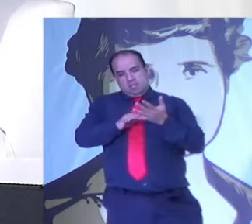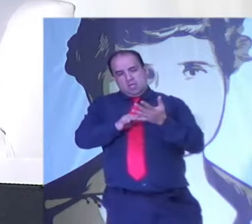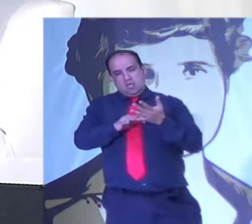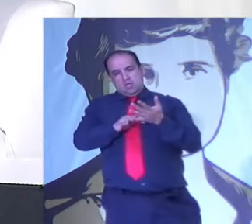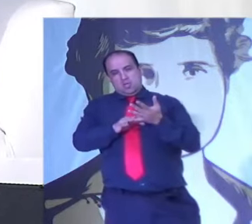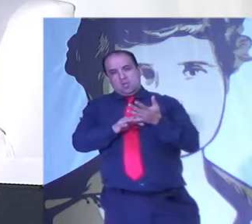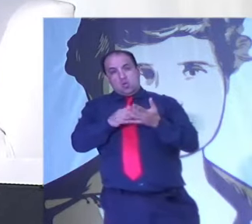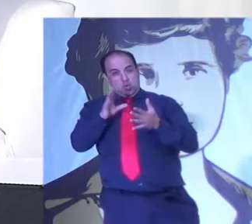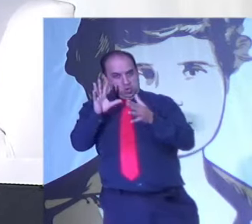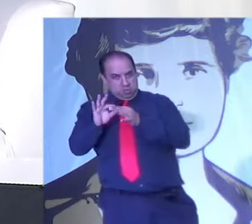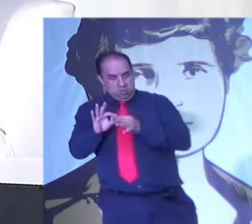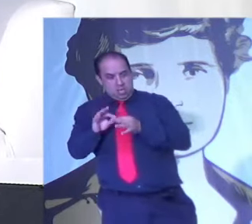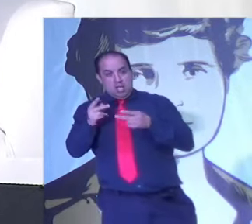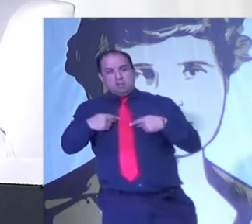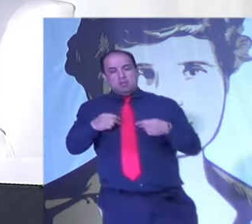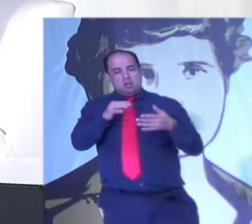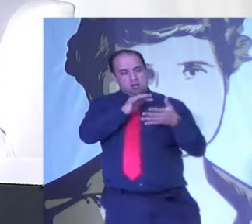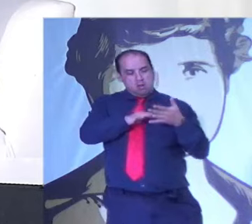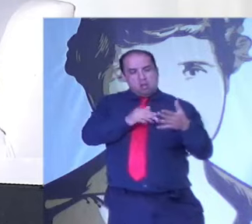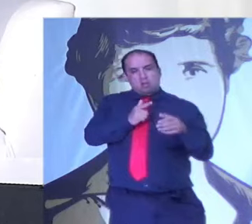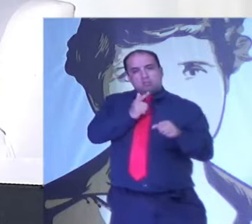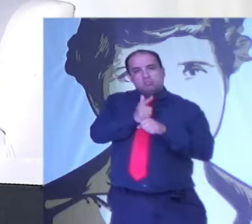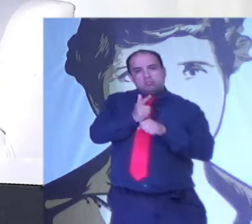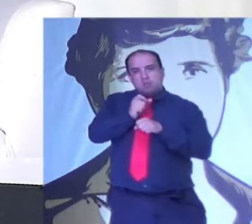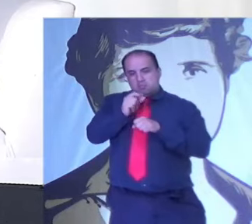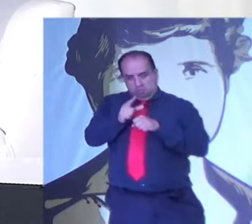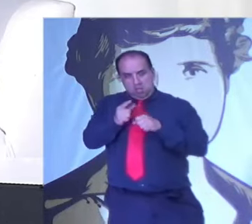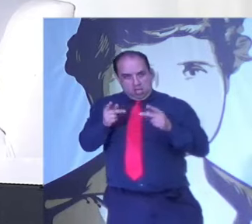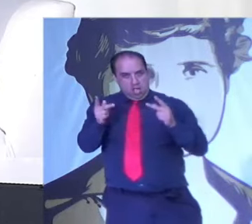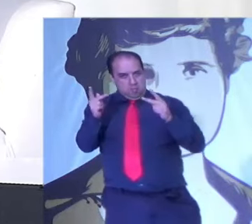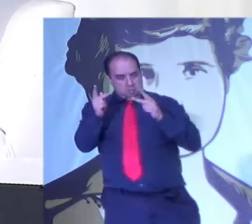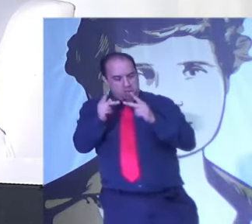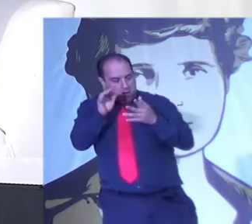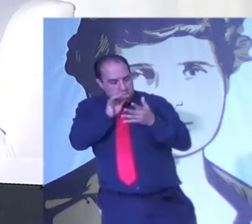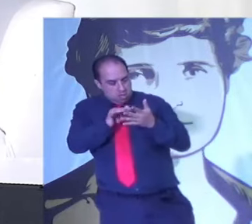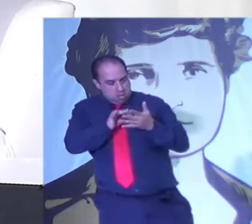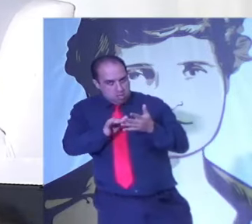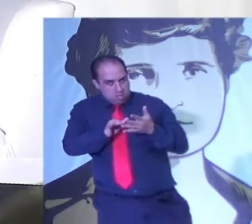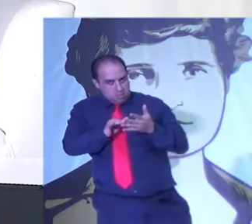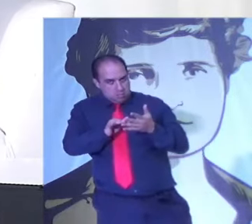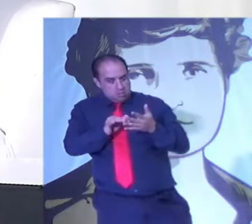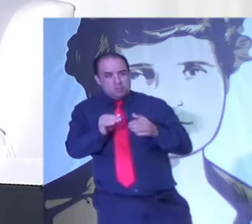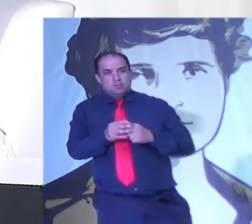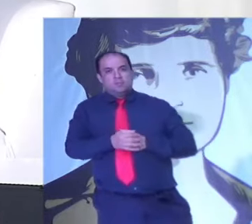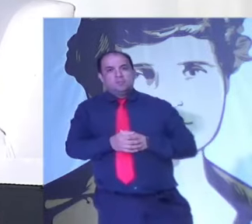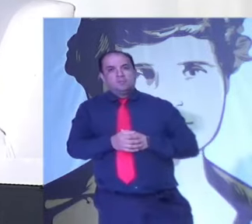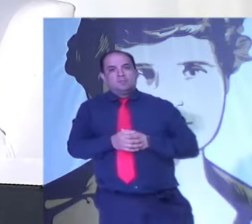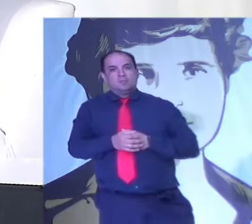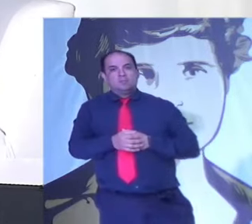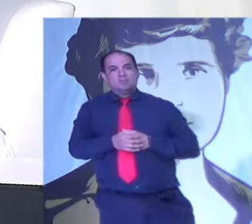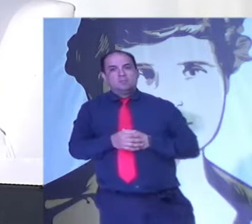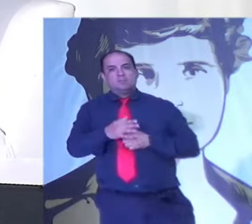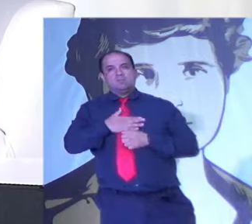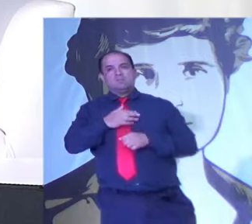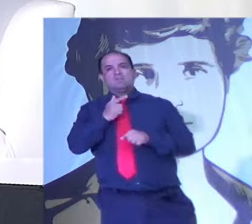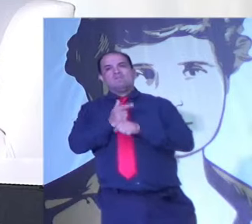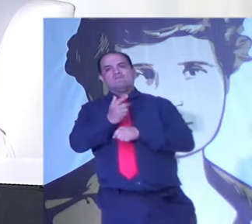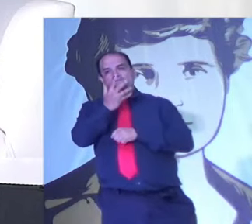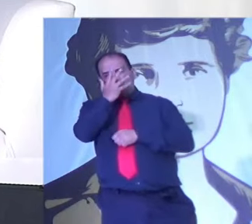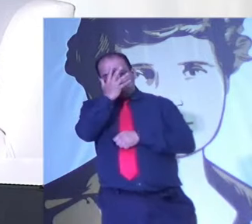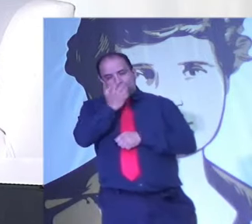explicándolo y el lector lo va descubriendo, porque lo va leyendo también, se los doy también en hoja para que lo lean. Me di cuenta que es